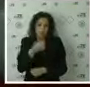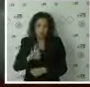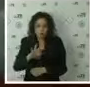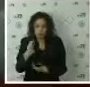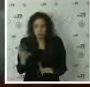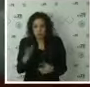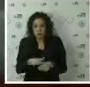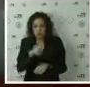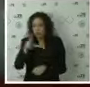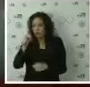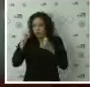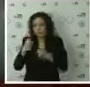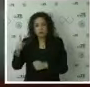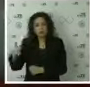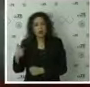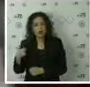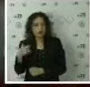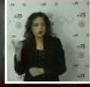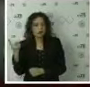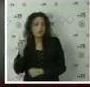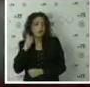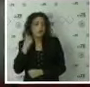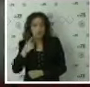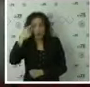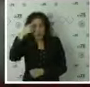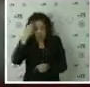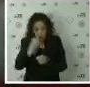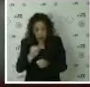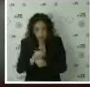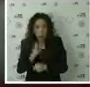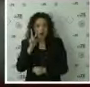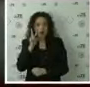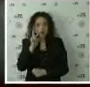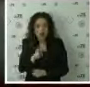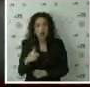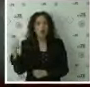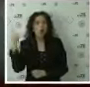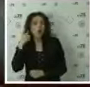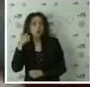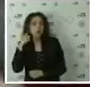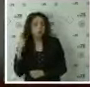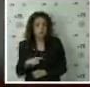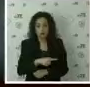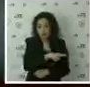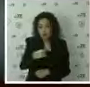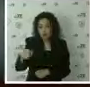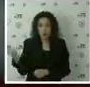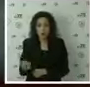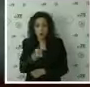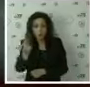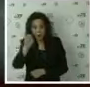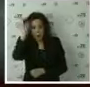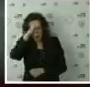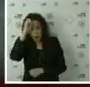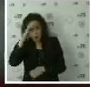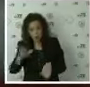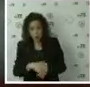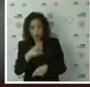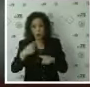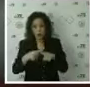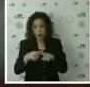aparecido, a escucharles a ustedes sobre todo, porque justamente esa gente que toma decisiones y que tiene que ver con